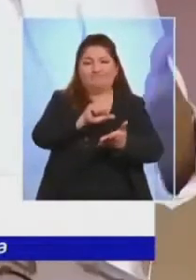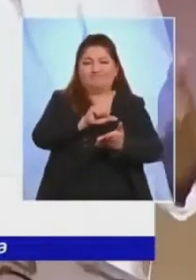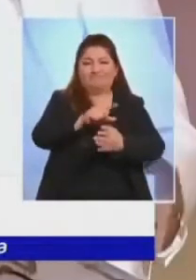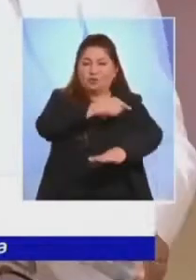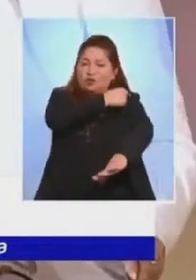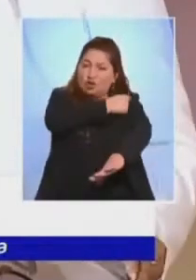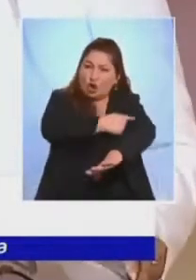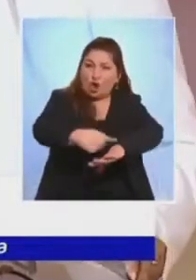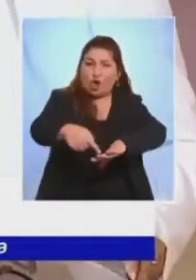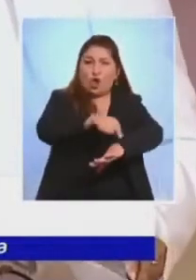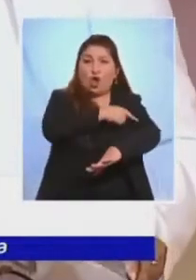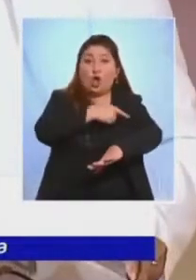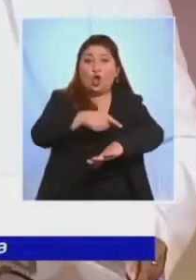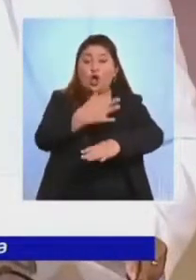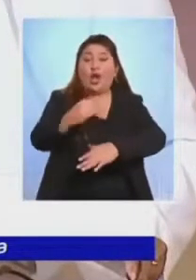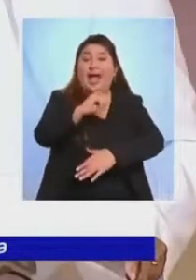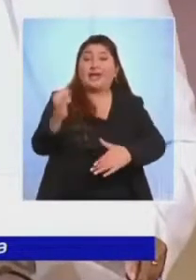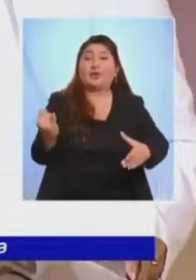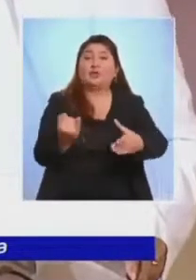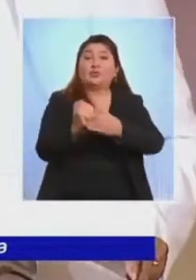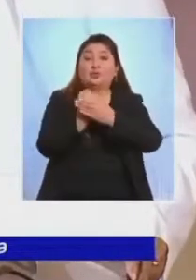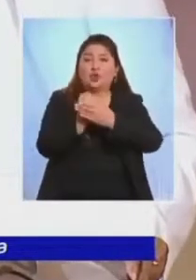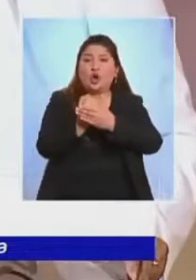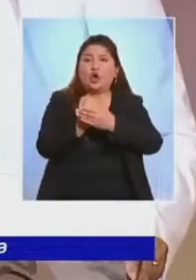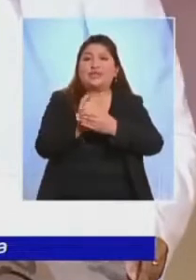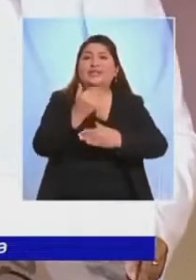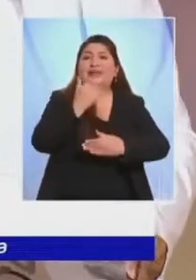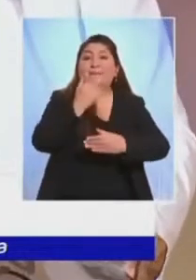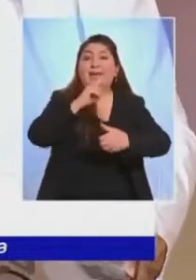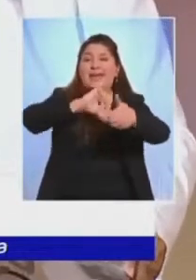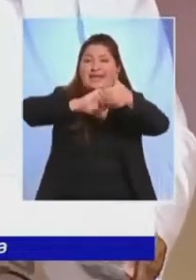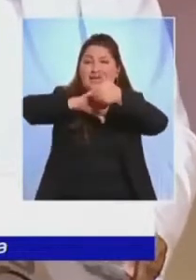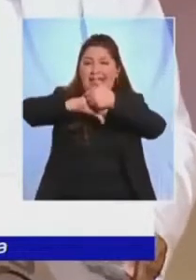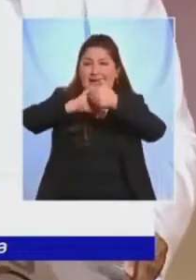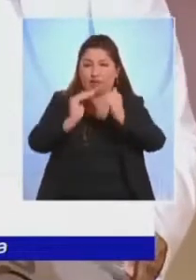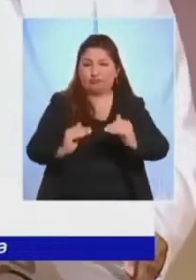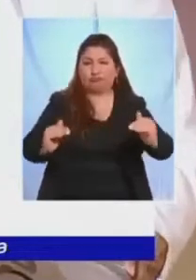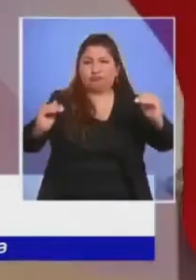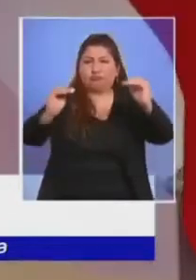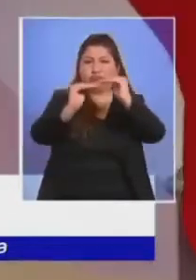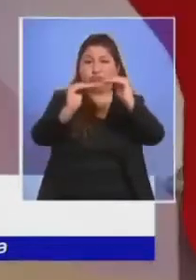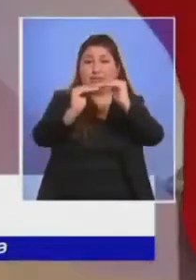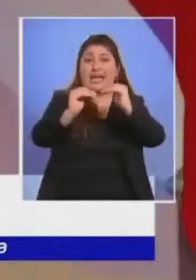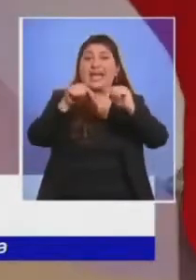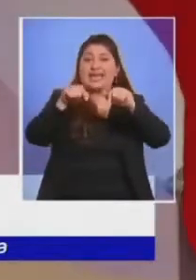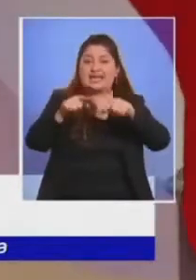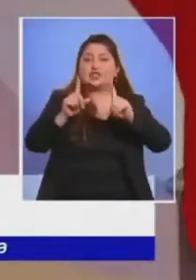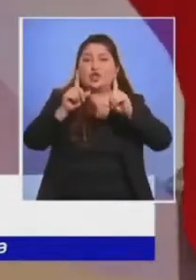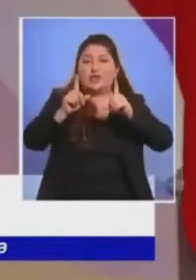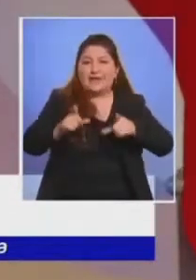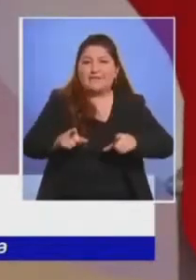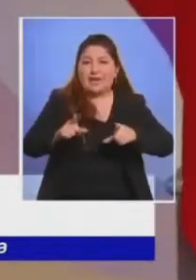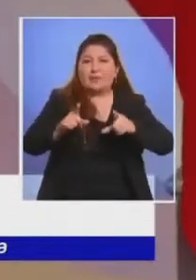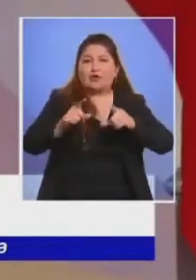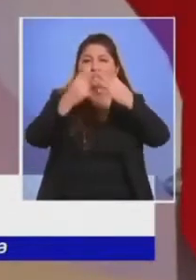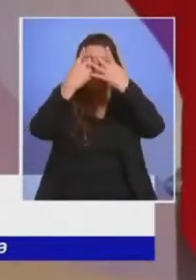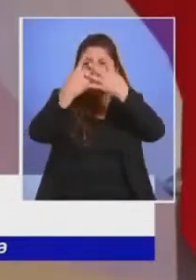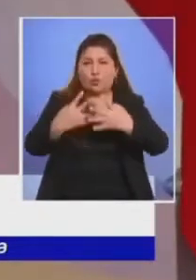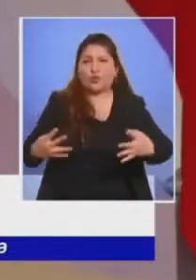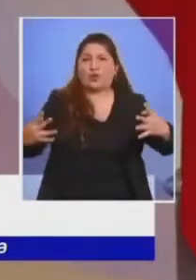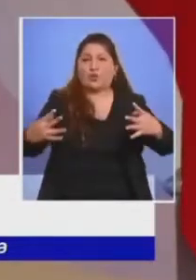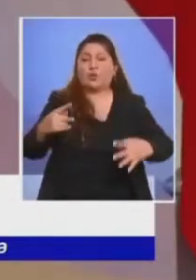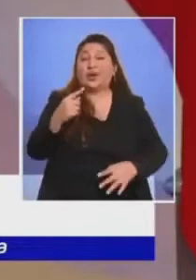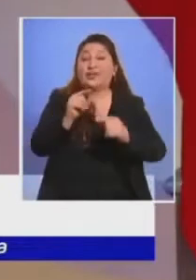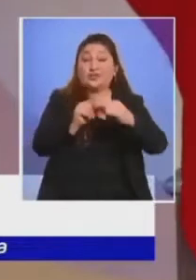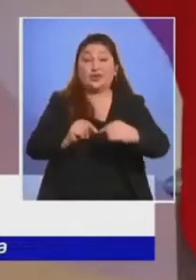y la perspectiva de género. Cuando hablamos de derechos humanos, tenemos que ser capaces de establecerlo en un currículum nacional que realmente reconozca